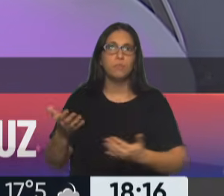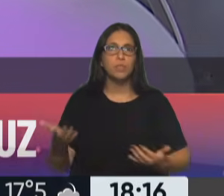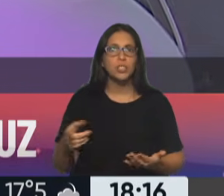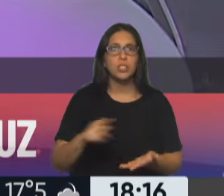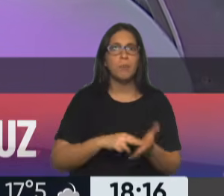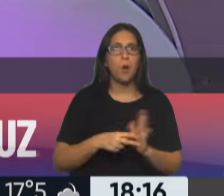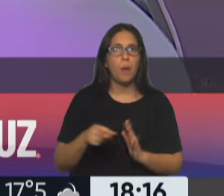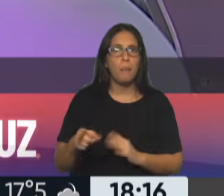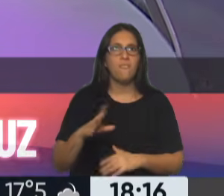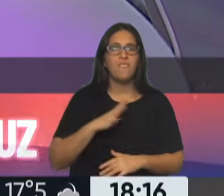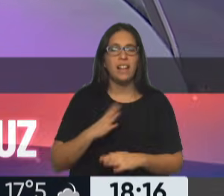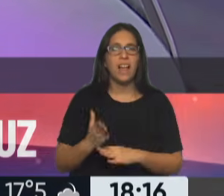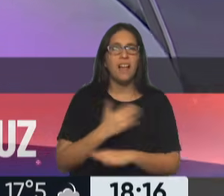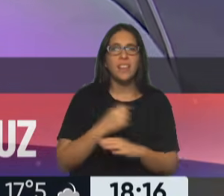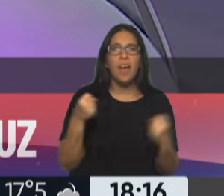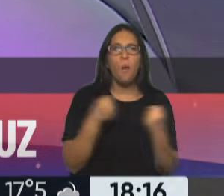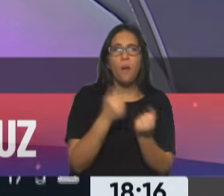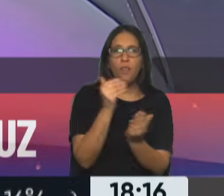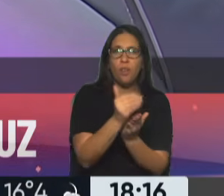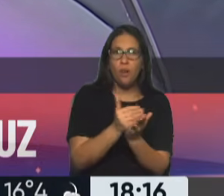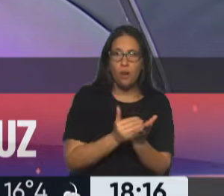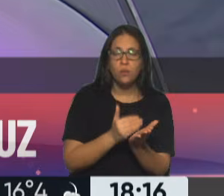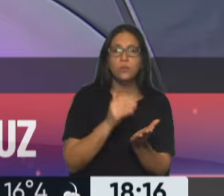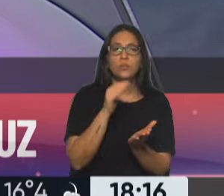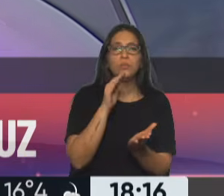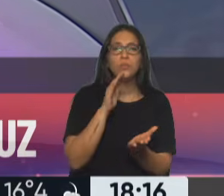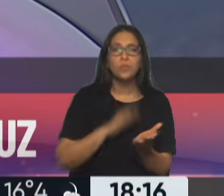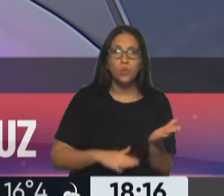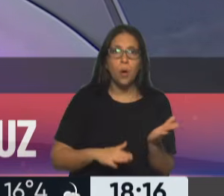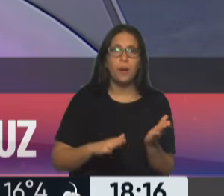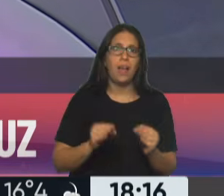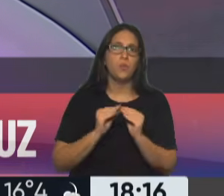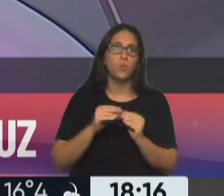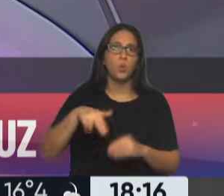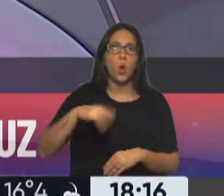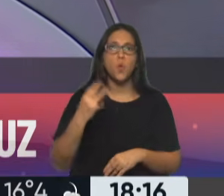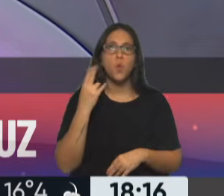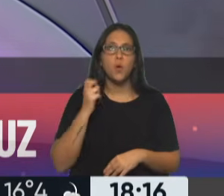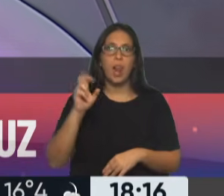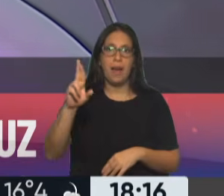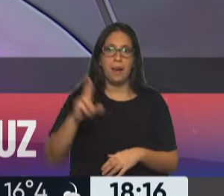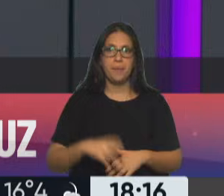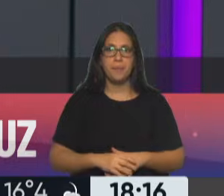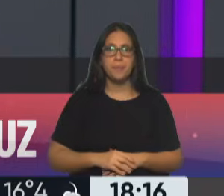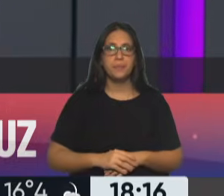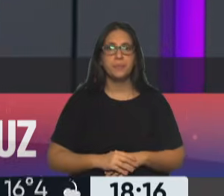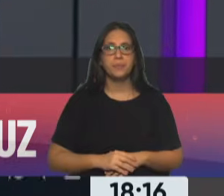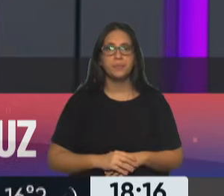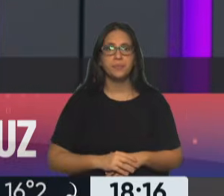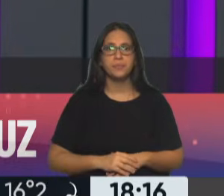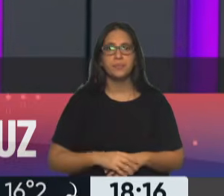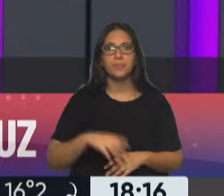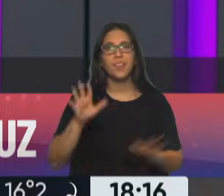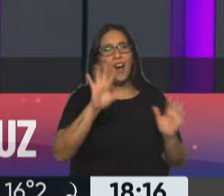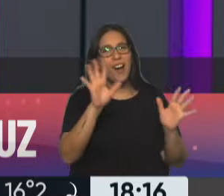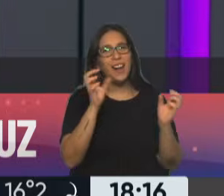de ese acuerdo, del acuerdo más que nada que tiene que ver con el tema nuclear. Bien. Y en ese Constanza, hola, gracias